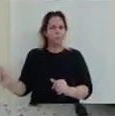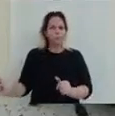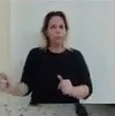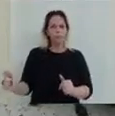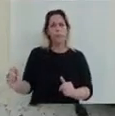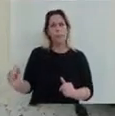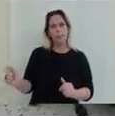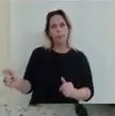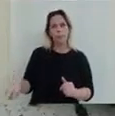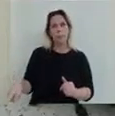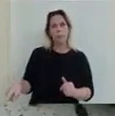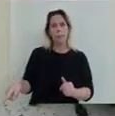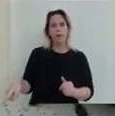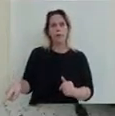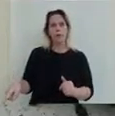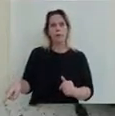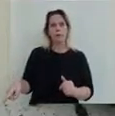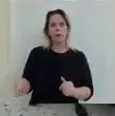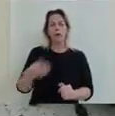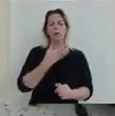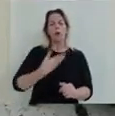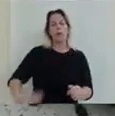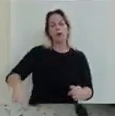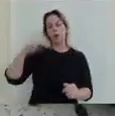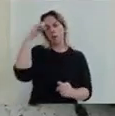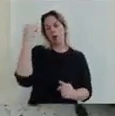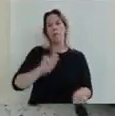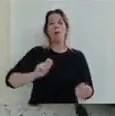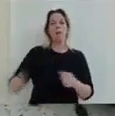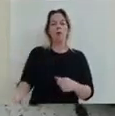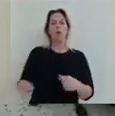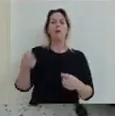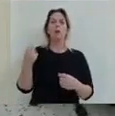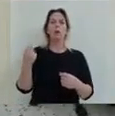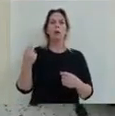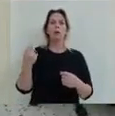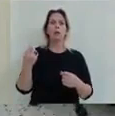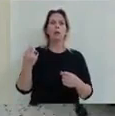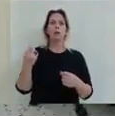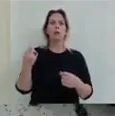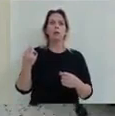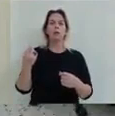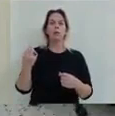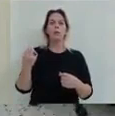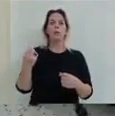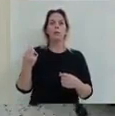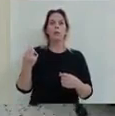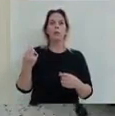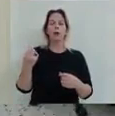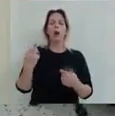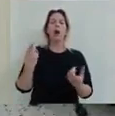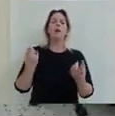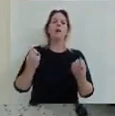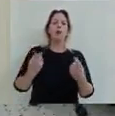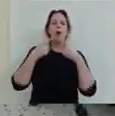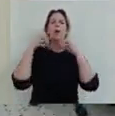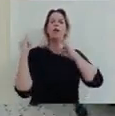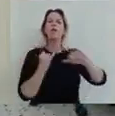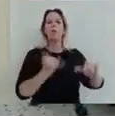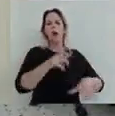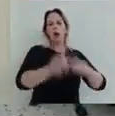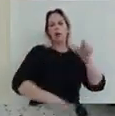se reciben de manera independiente a los ingresos recibidos de manera habitual. Que a los efectos de dar a conocer a la población de qué manera se